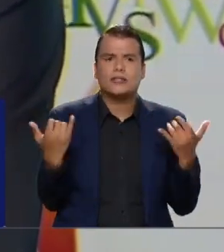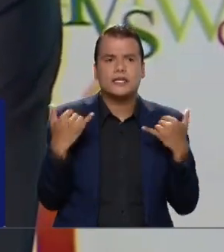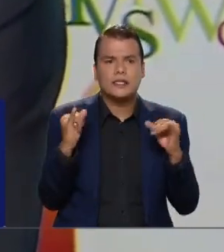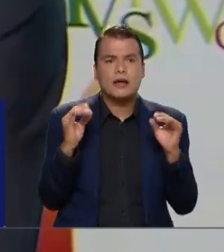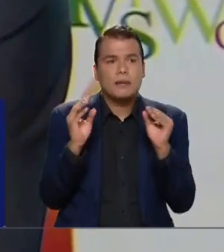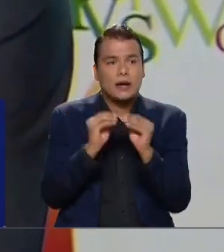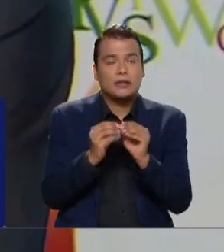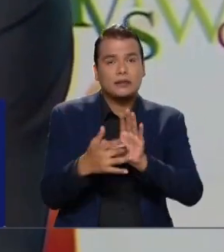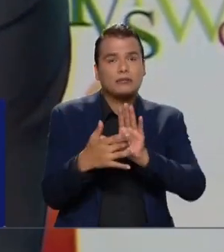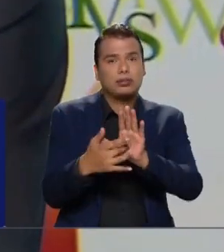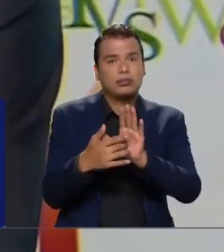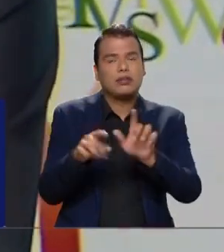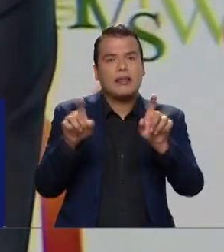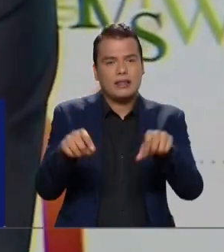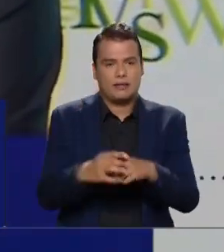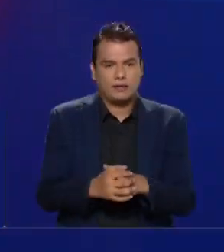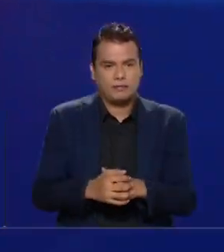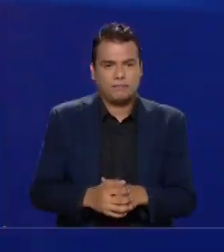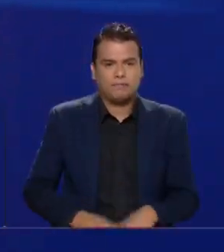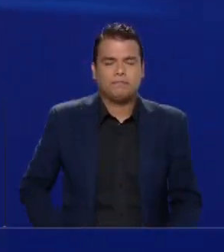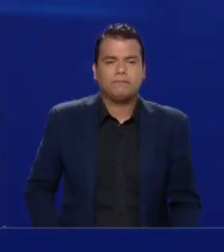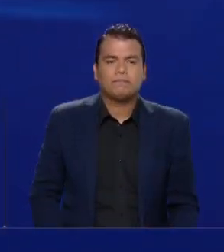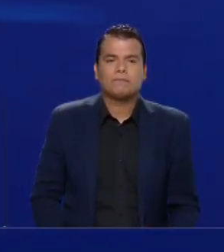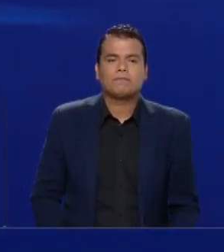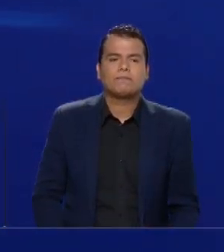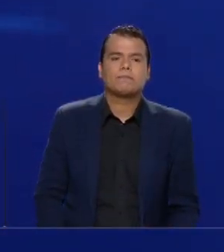orden del día y al conocimiento de todos.